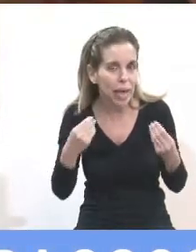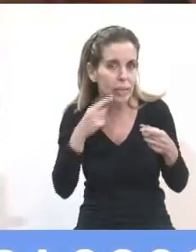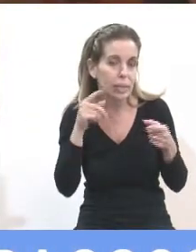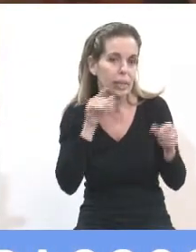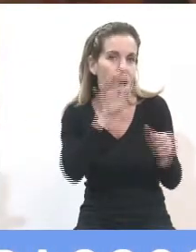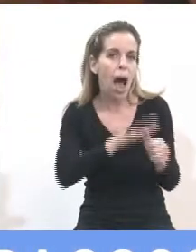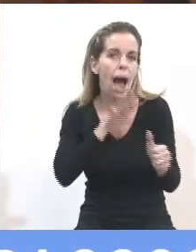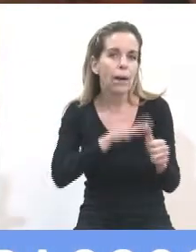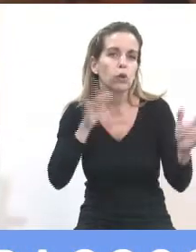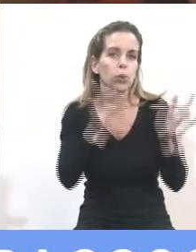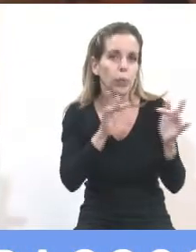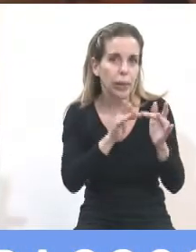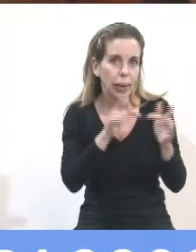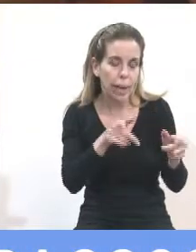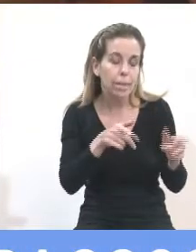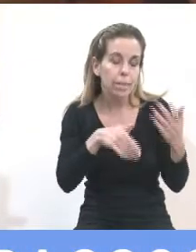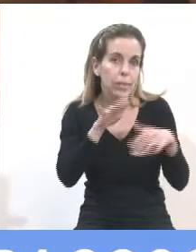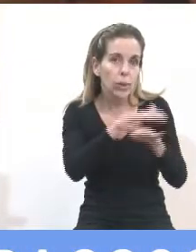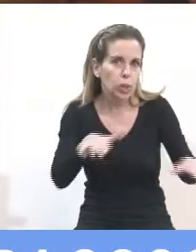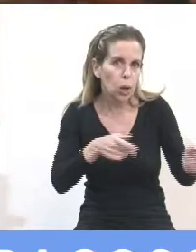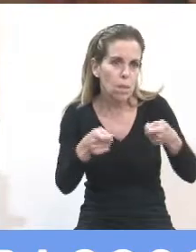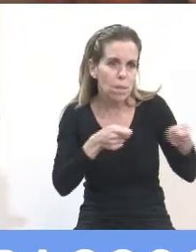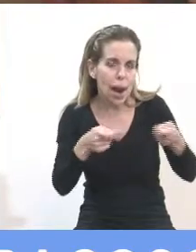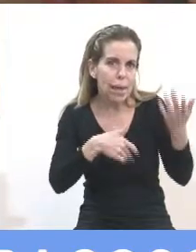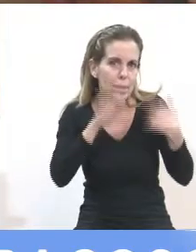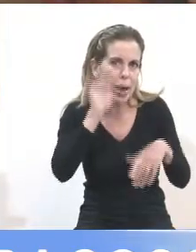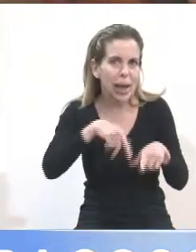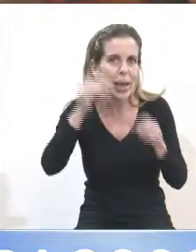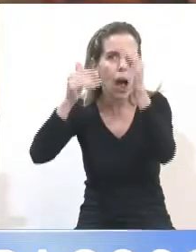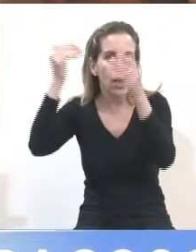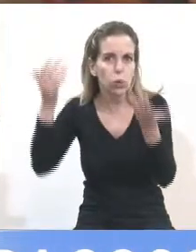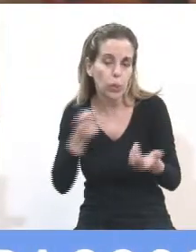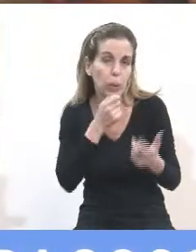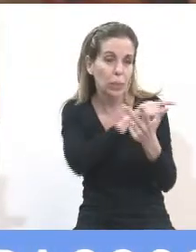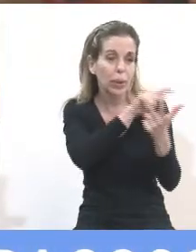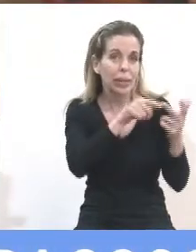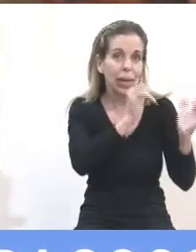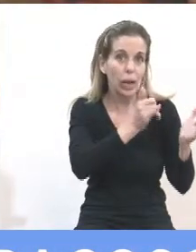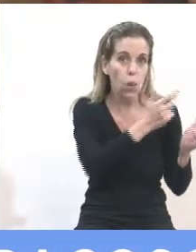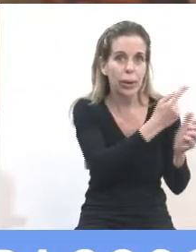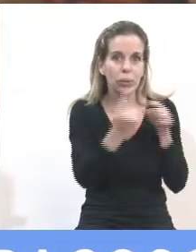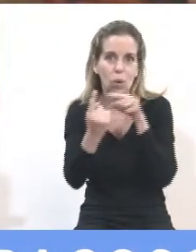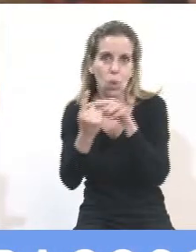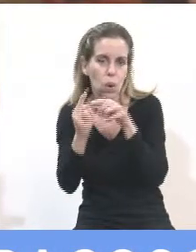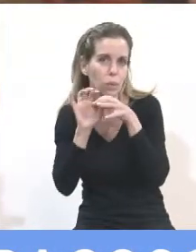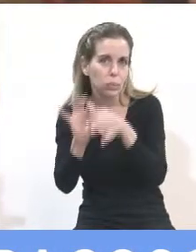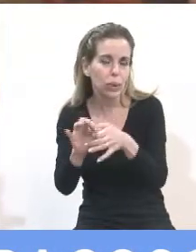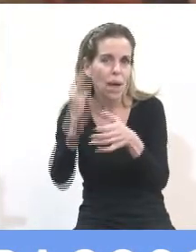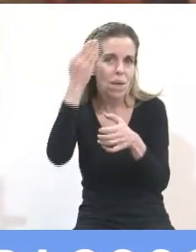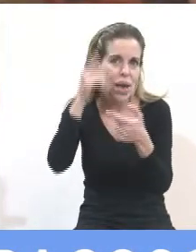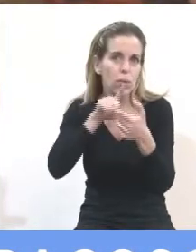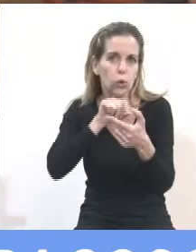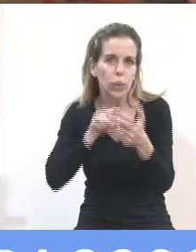manejándolo mucho mejor que nosotros. El promedio es de 1 de cada 3 jóvenes usan redes sociales y